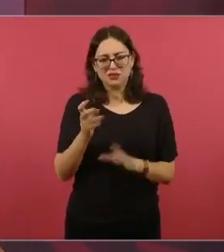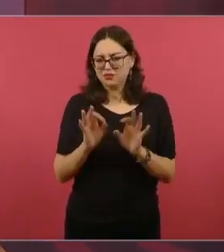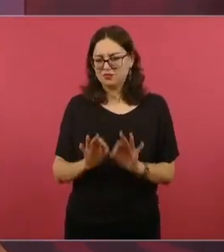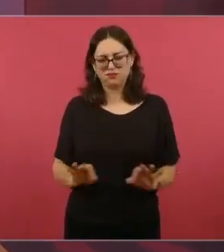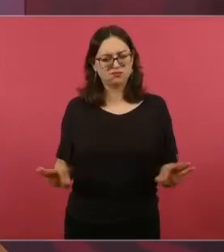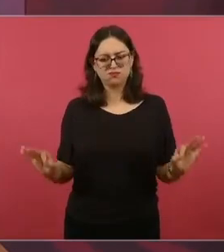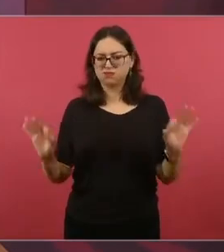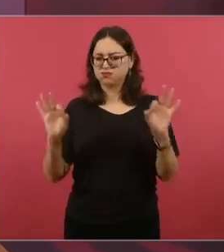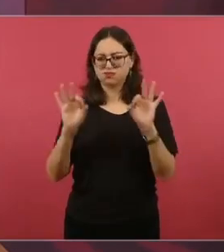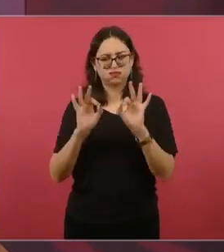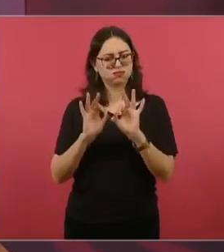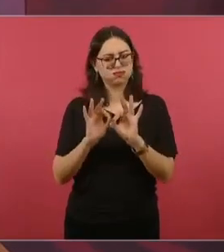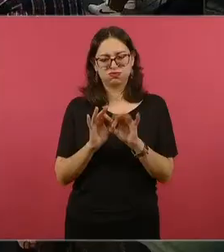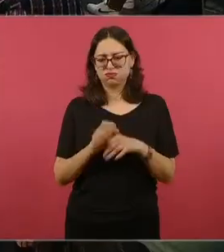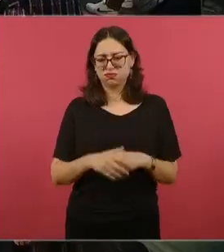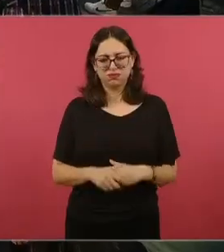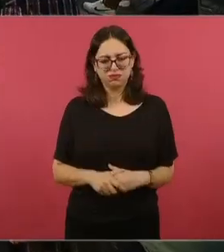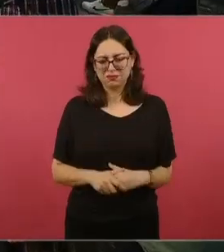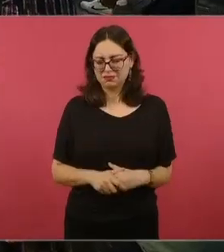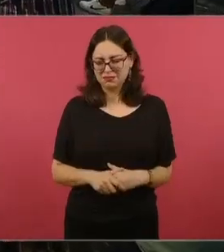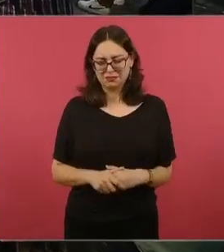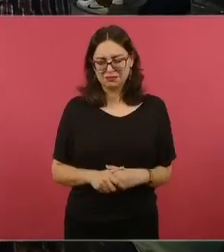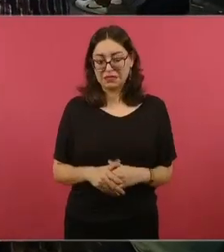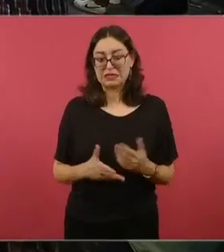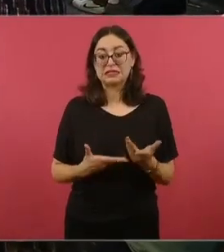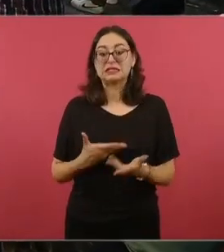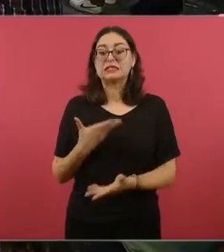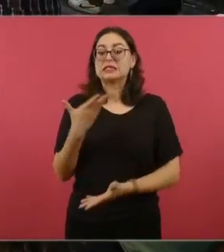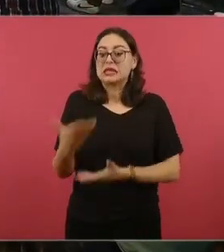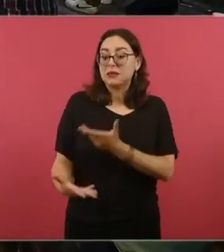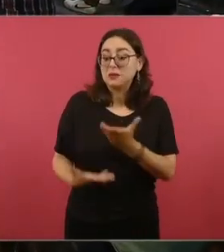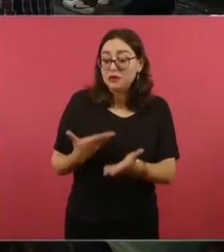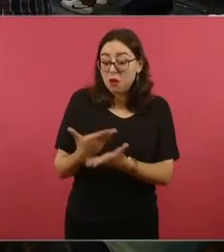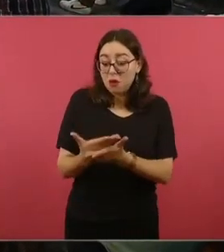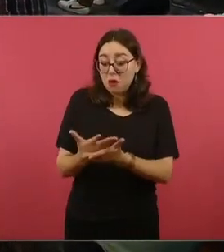decidir sobre los servicios públicos, ni modo que